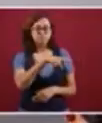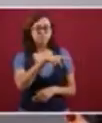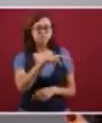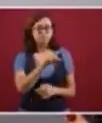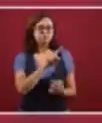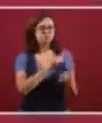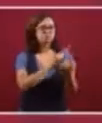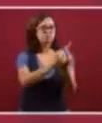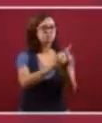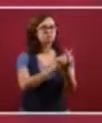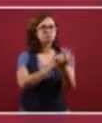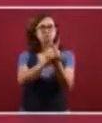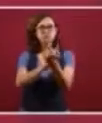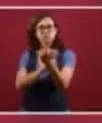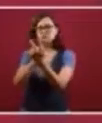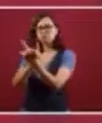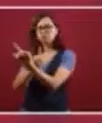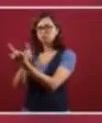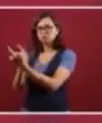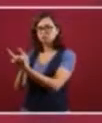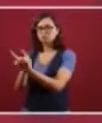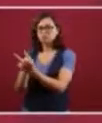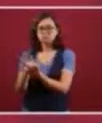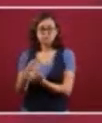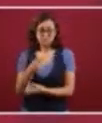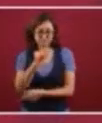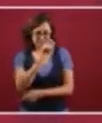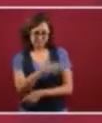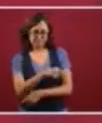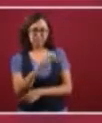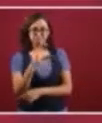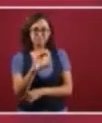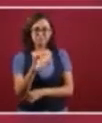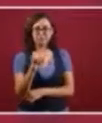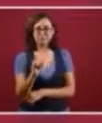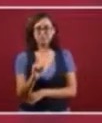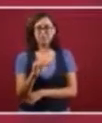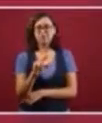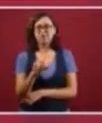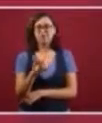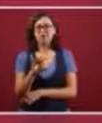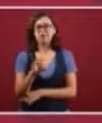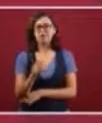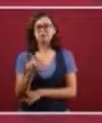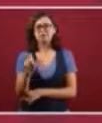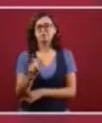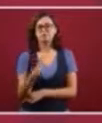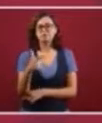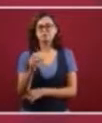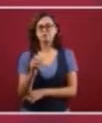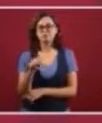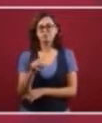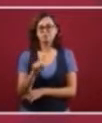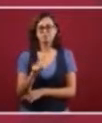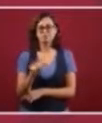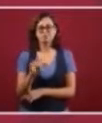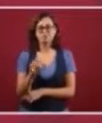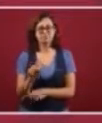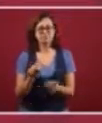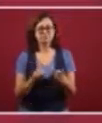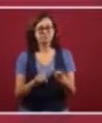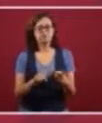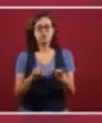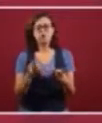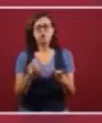medios claudio x gonzález es de coparmex